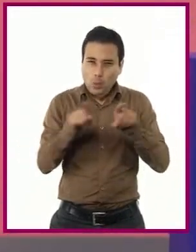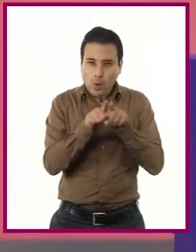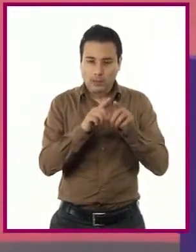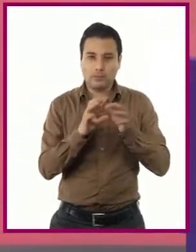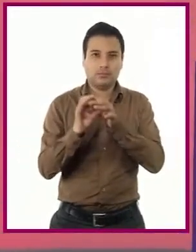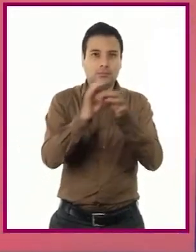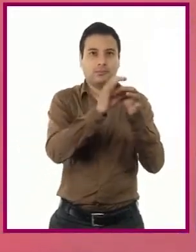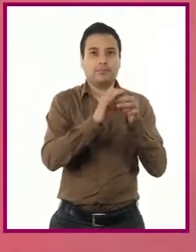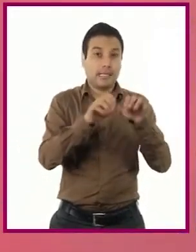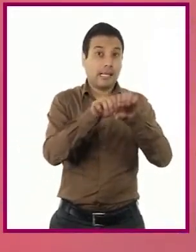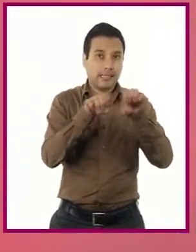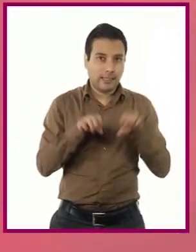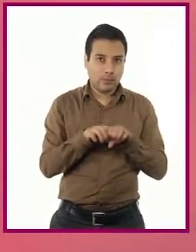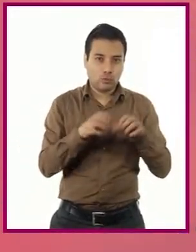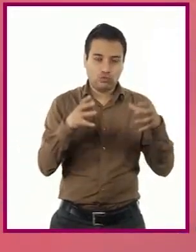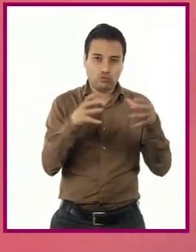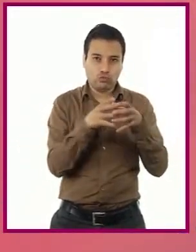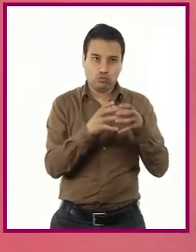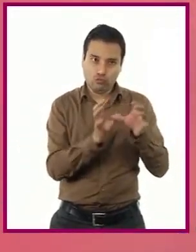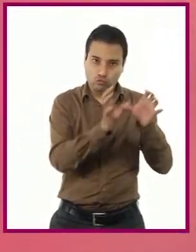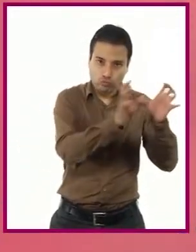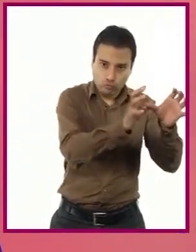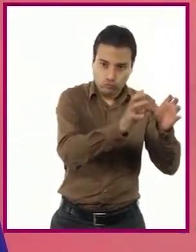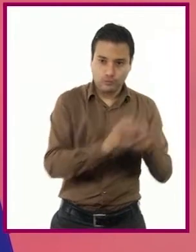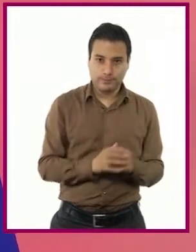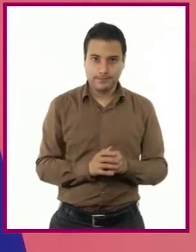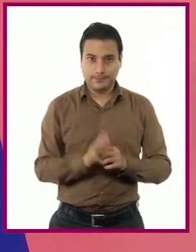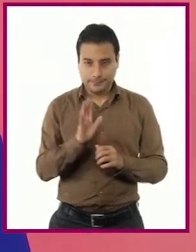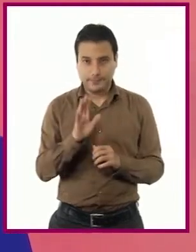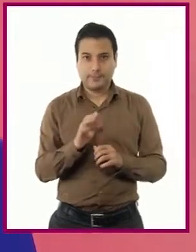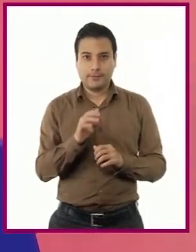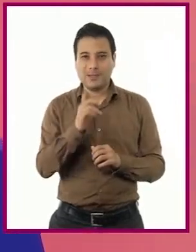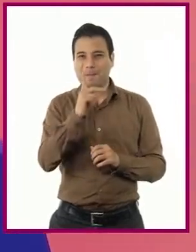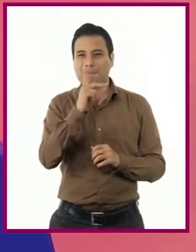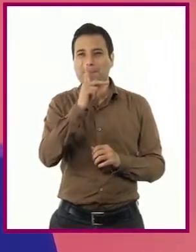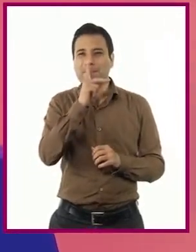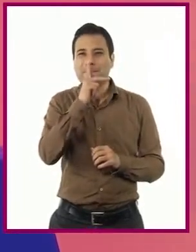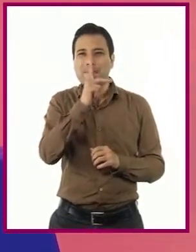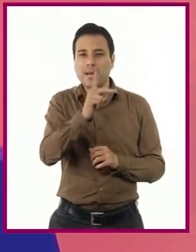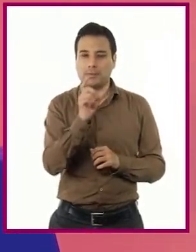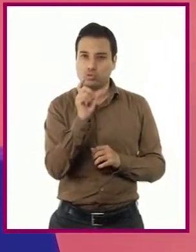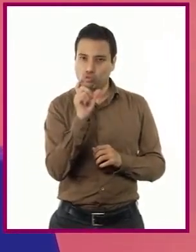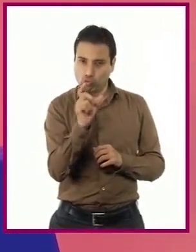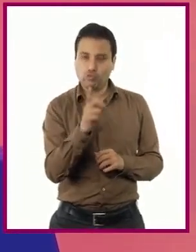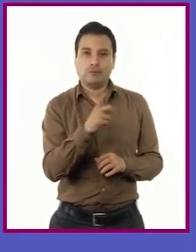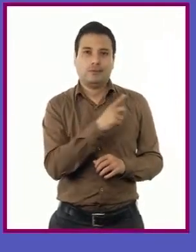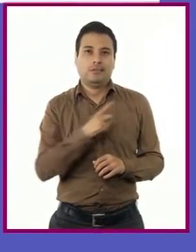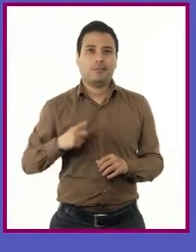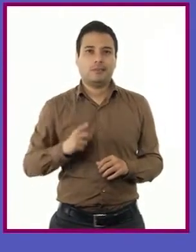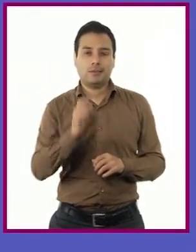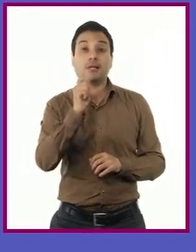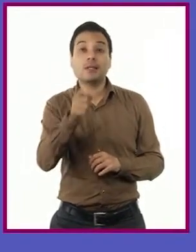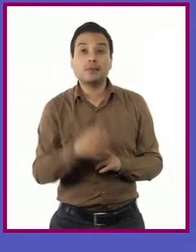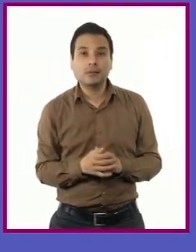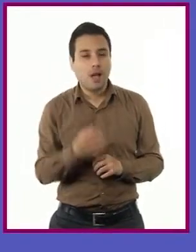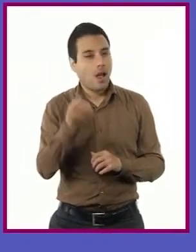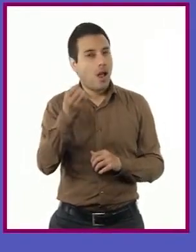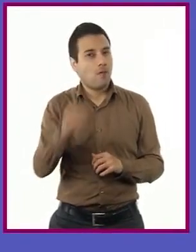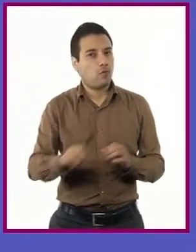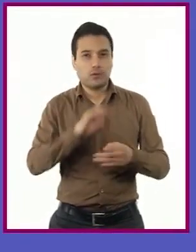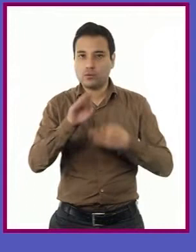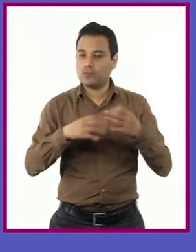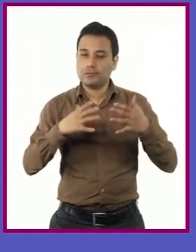rival. Se está utilizando el verbo deben, es decir, que es obligatorio. Aquí